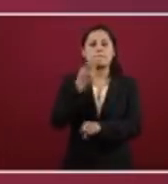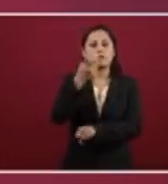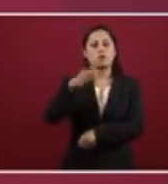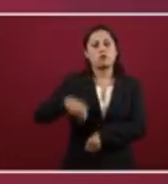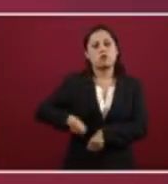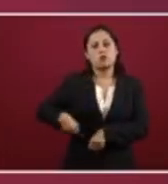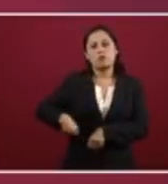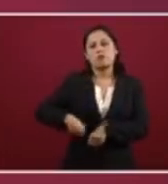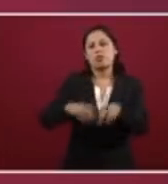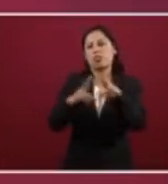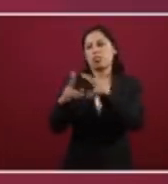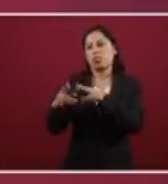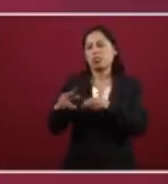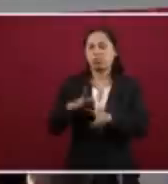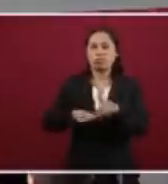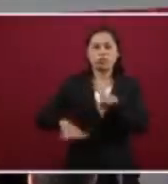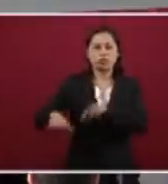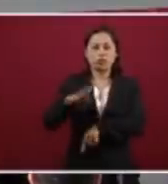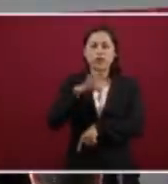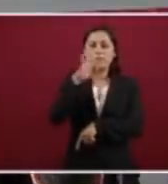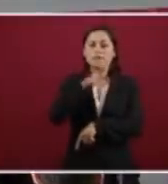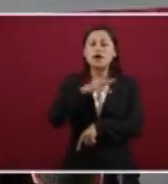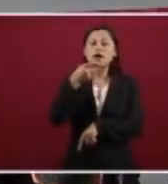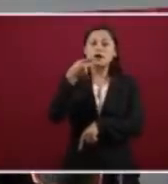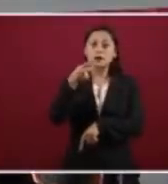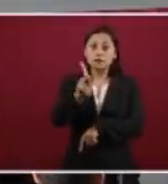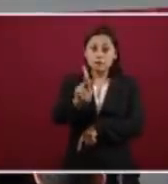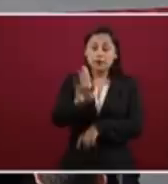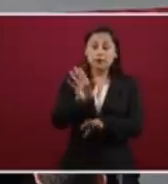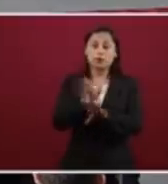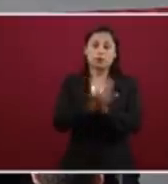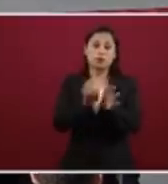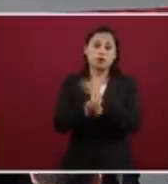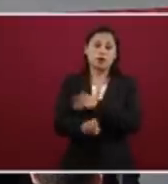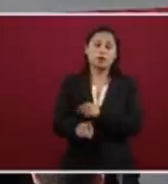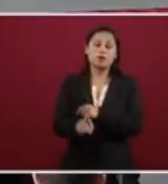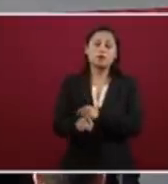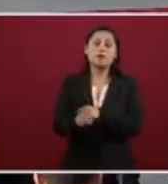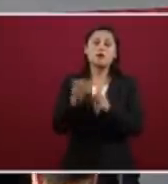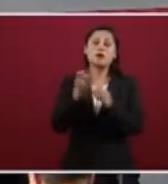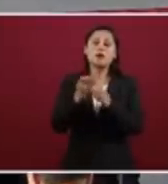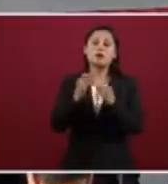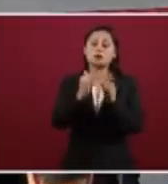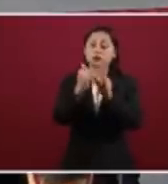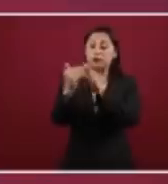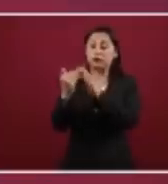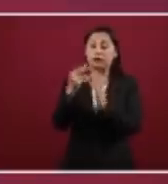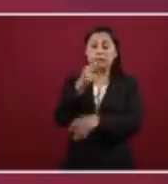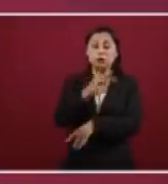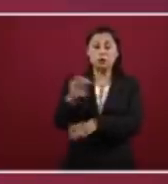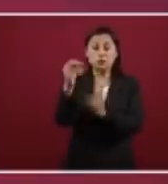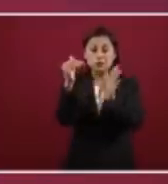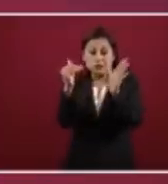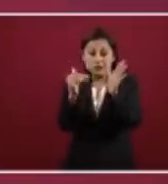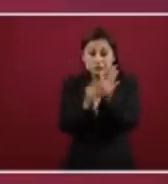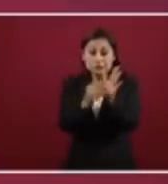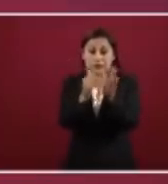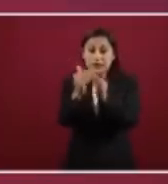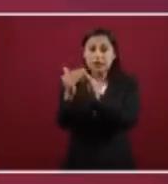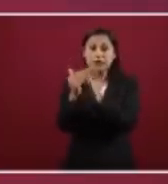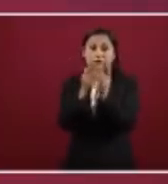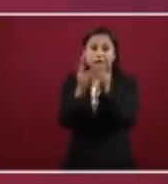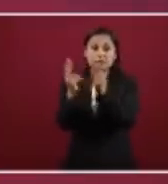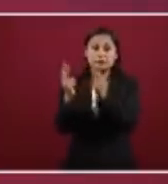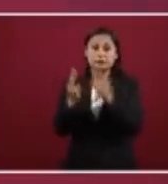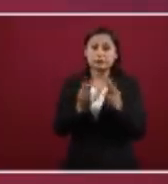magnitud del desastre, si estamos hablando de más de 200,000 viviendas afectadas,